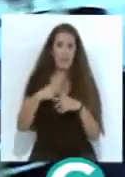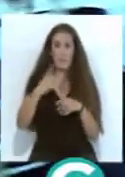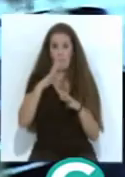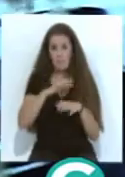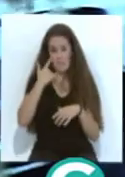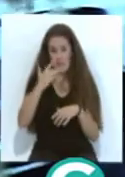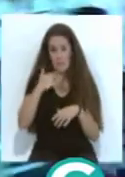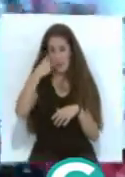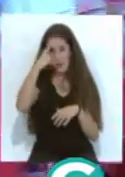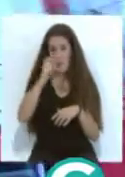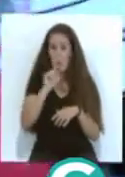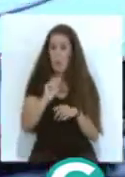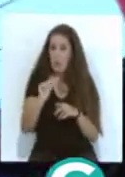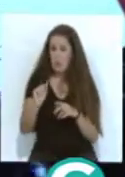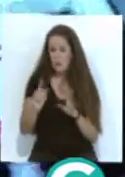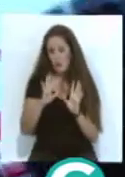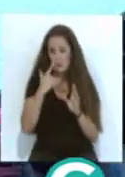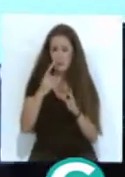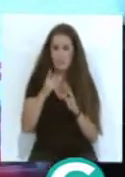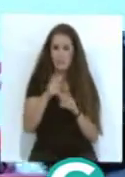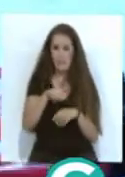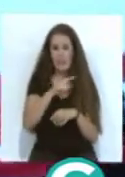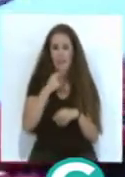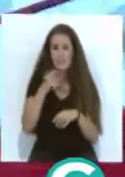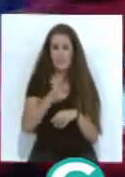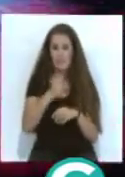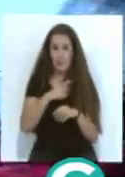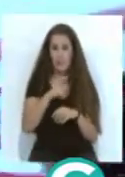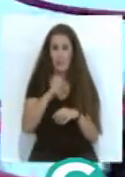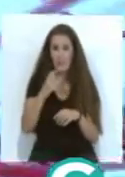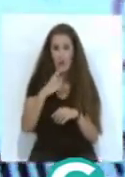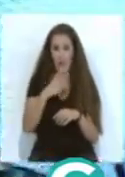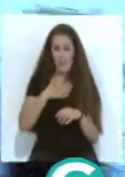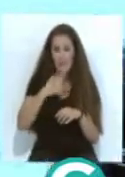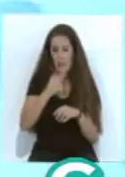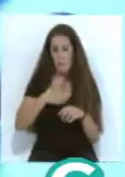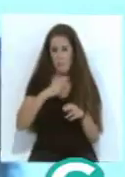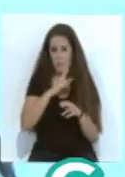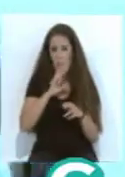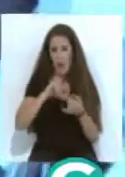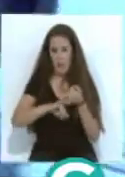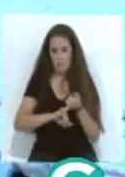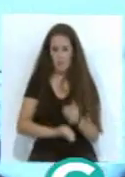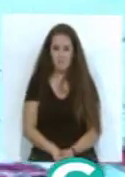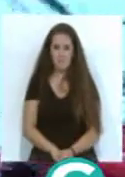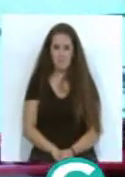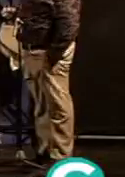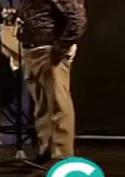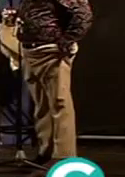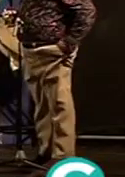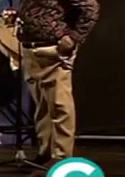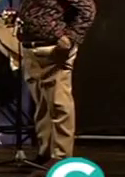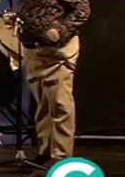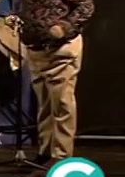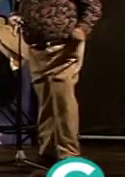recordamos durante estos minutitos aquella mítica chirigota de Lo que diga mi mujer? Habíamos pensado que